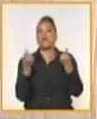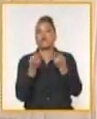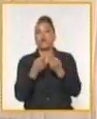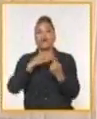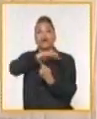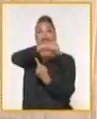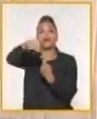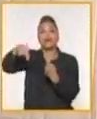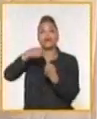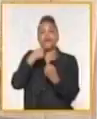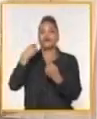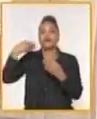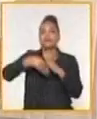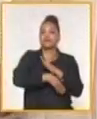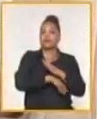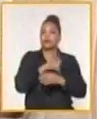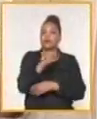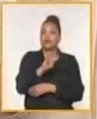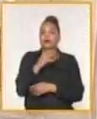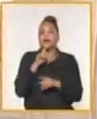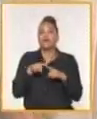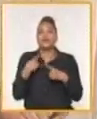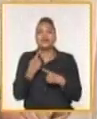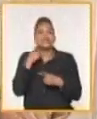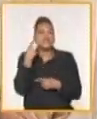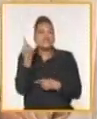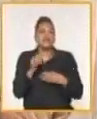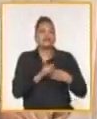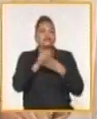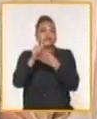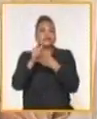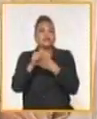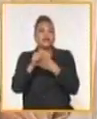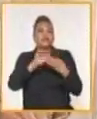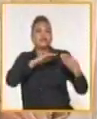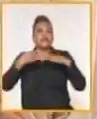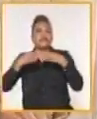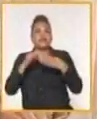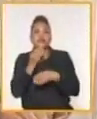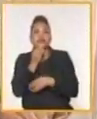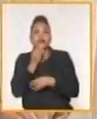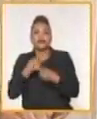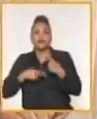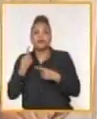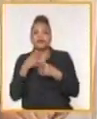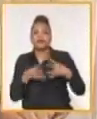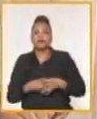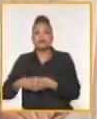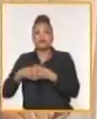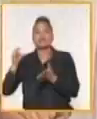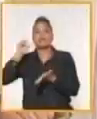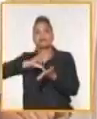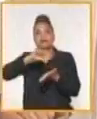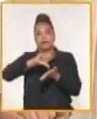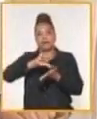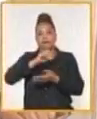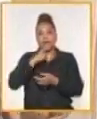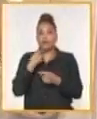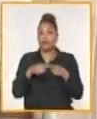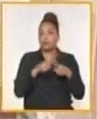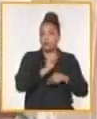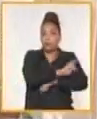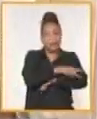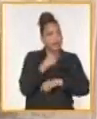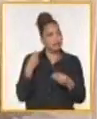es el actor que enfrenta a Israel y a Estados Unidos? Irán. Los demás no.